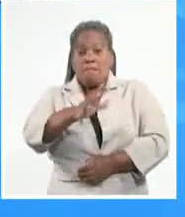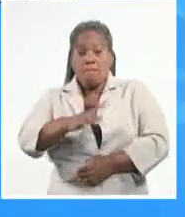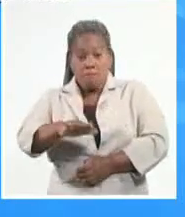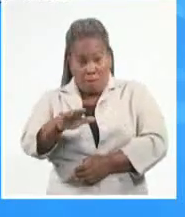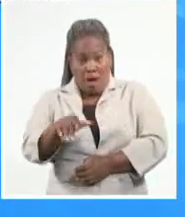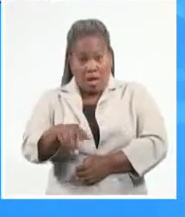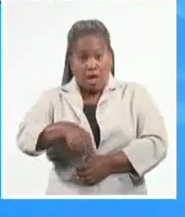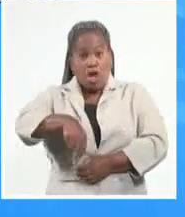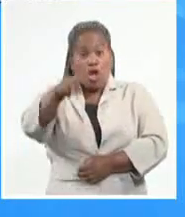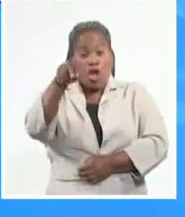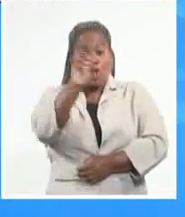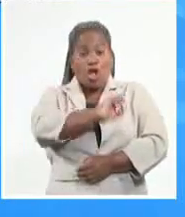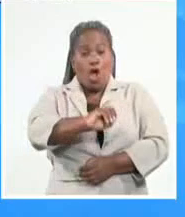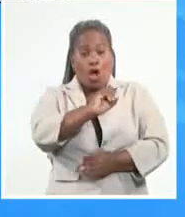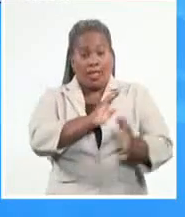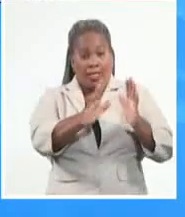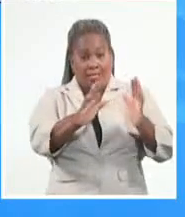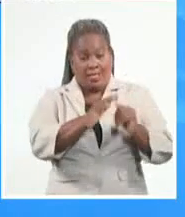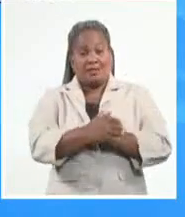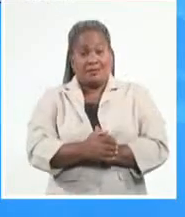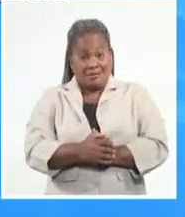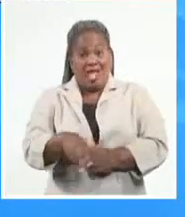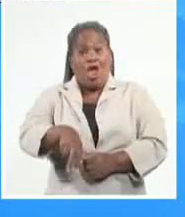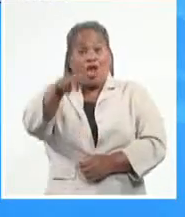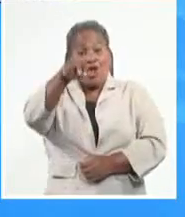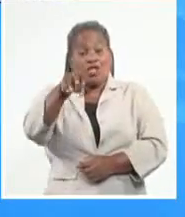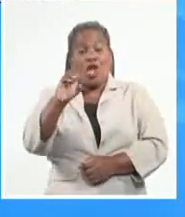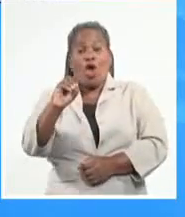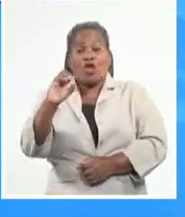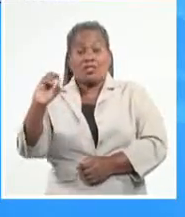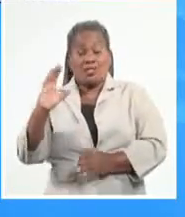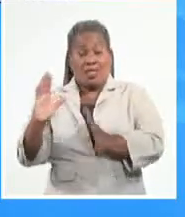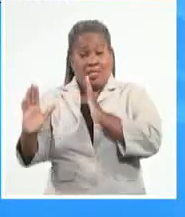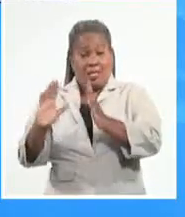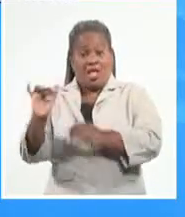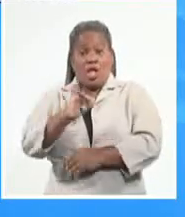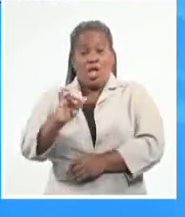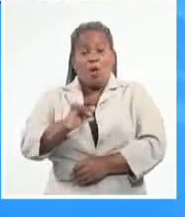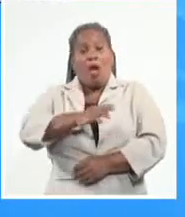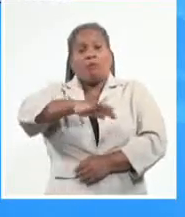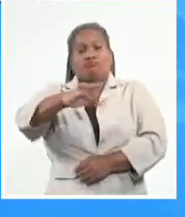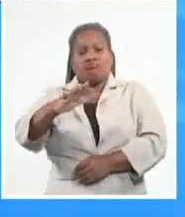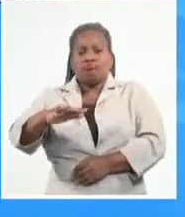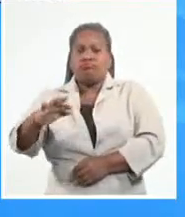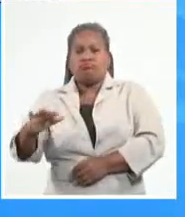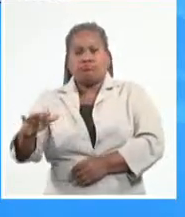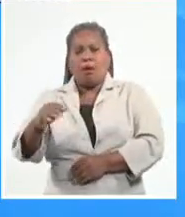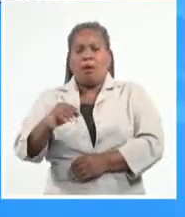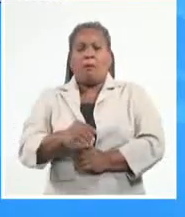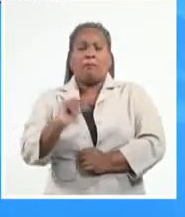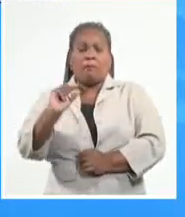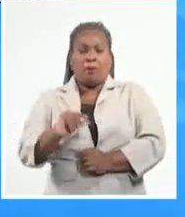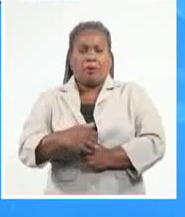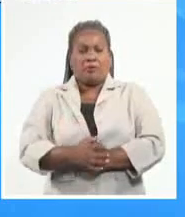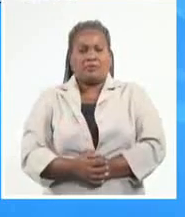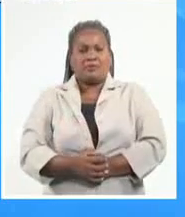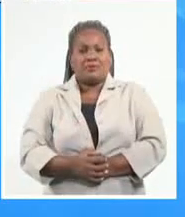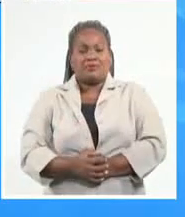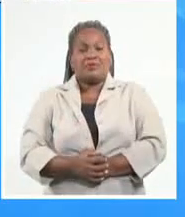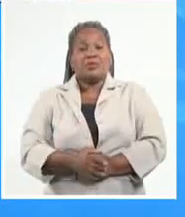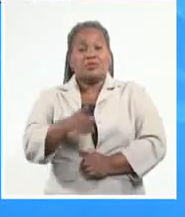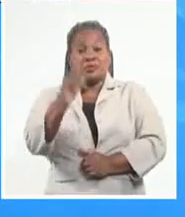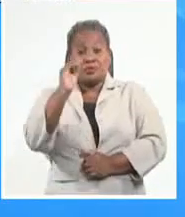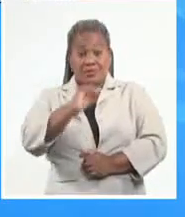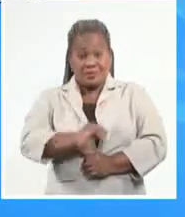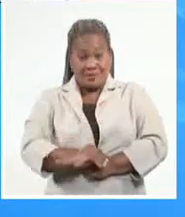oriental, también en el norte de occidente, sobre todo al final de la tarde, y poco oleaje en el resto de nuestros litorales. Así que ya usted sabe,